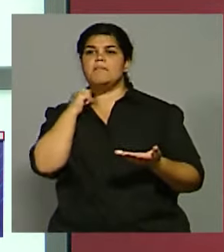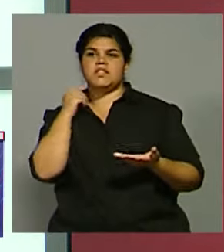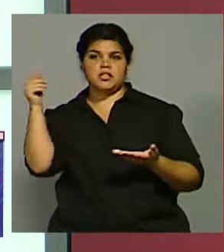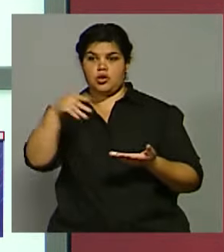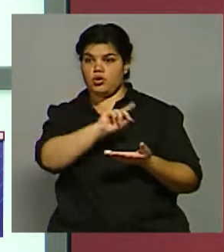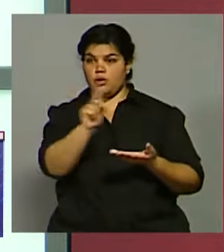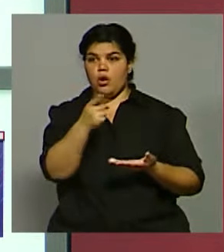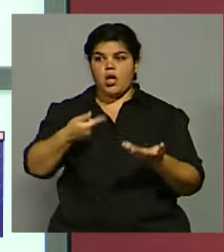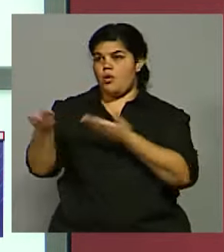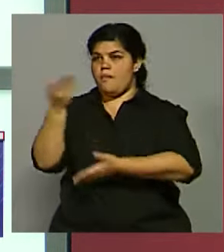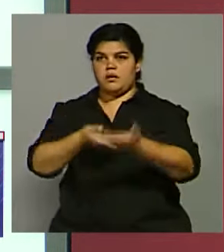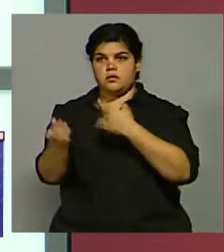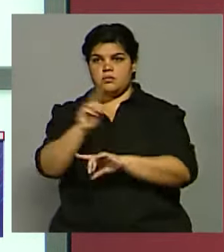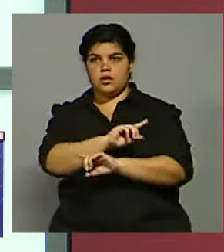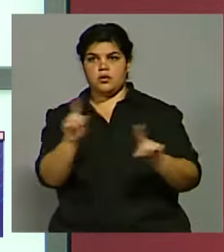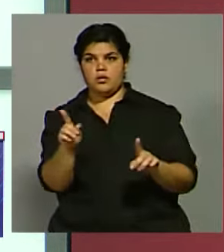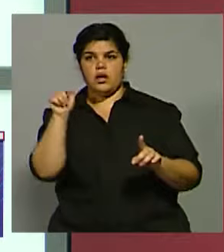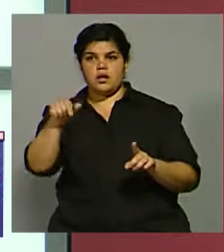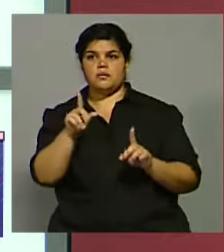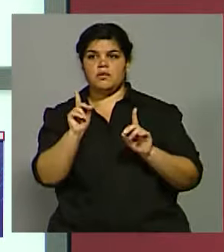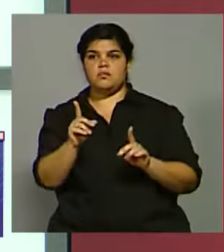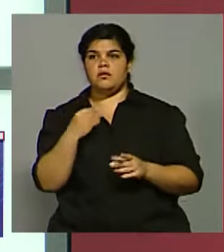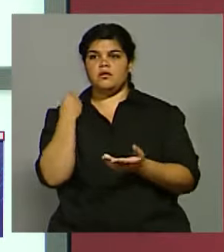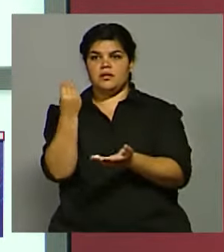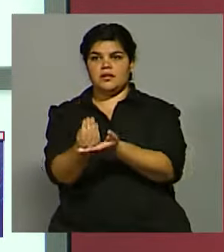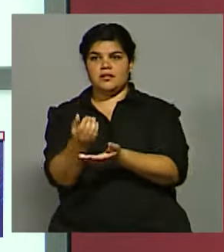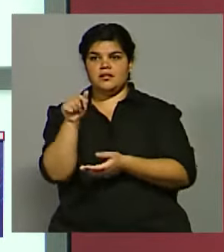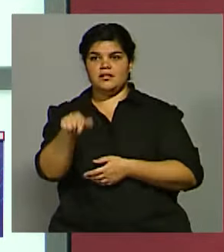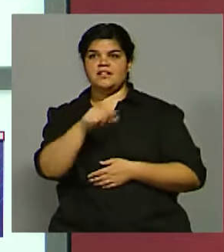mayoría de ese, lo que él critica, que es el clericalismo, es un fenómeno